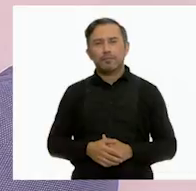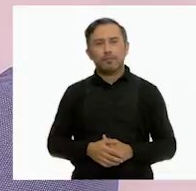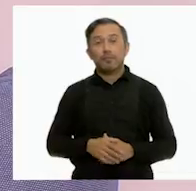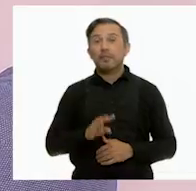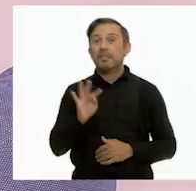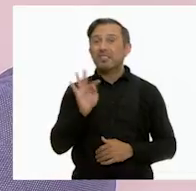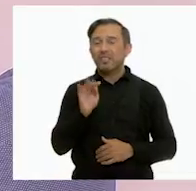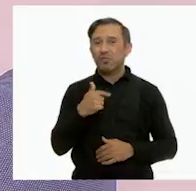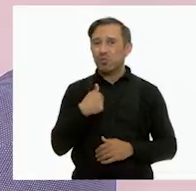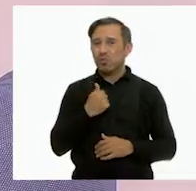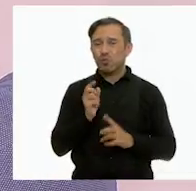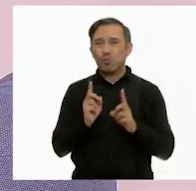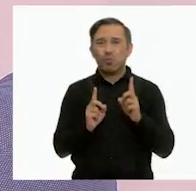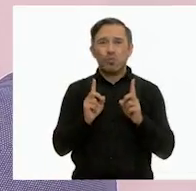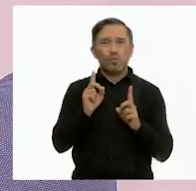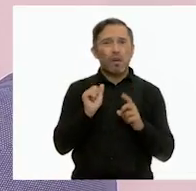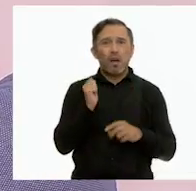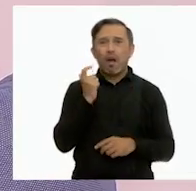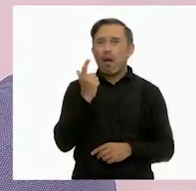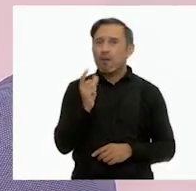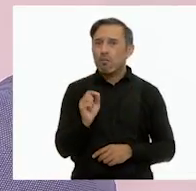duda,